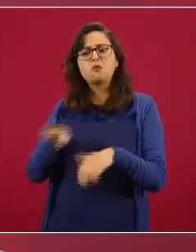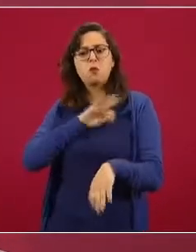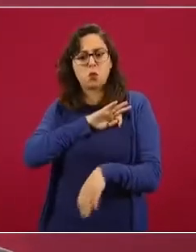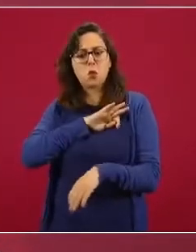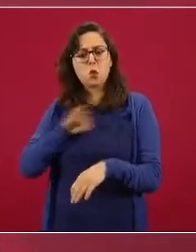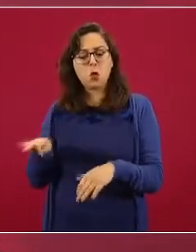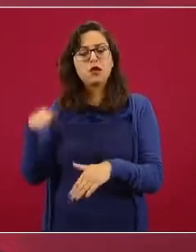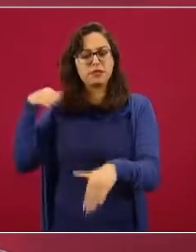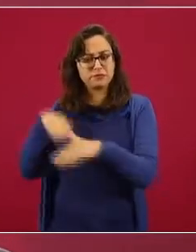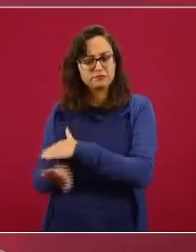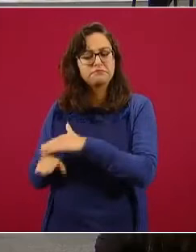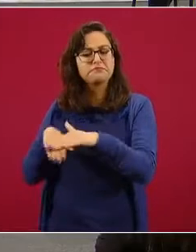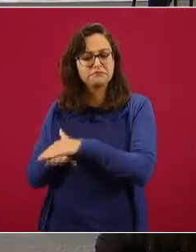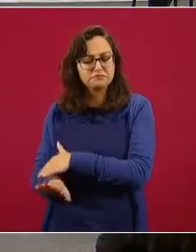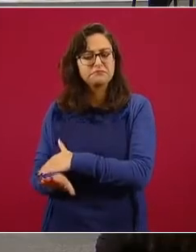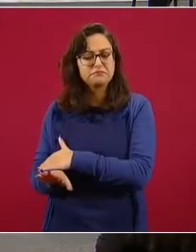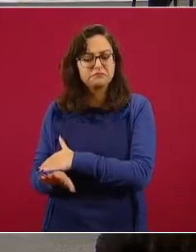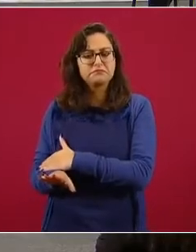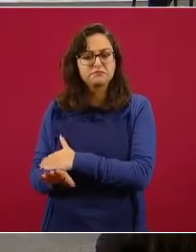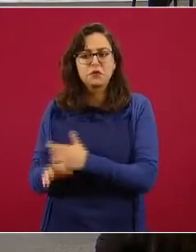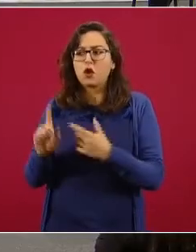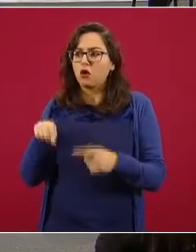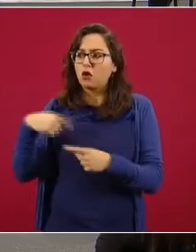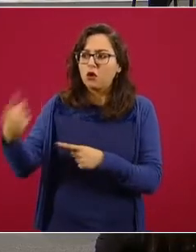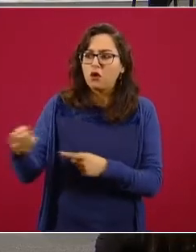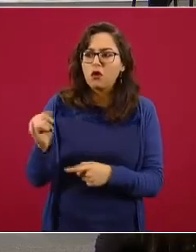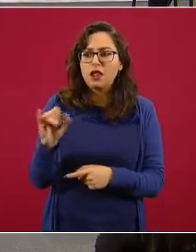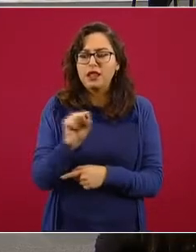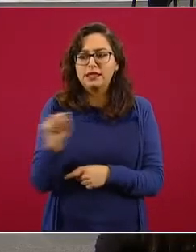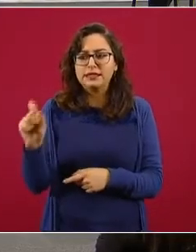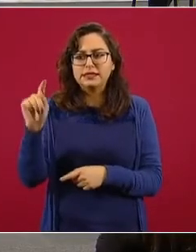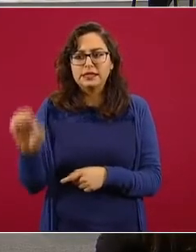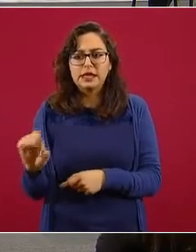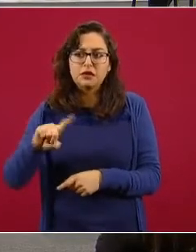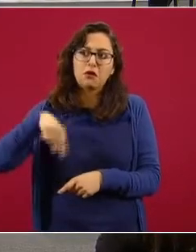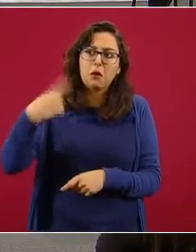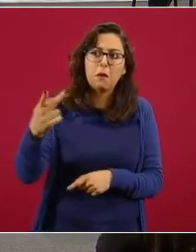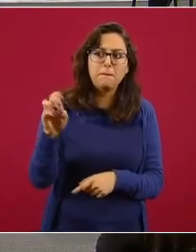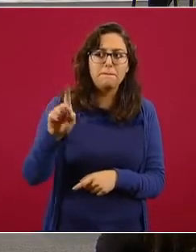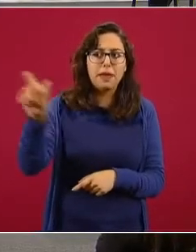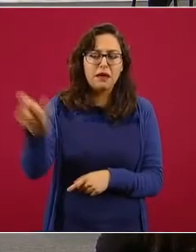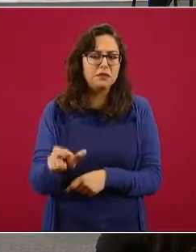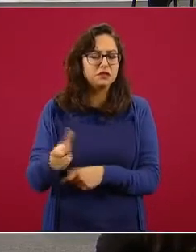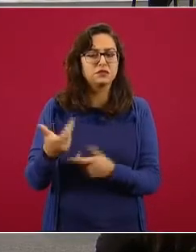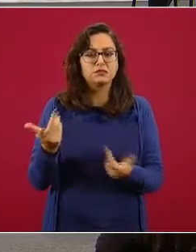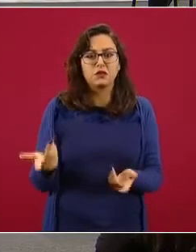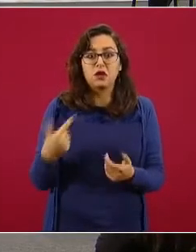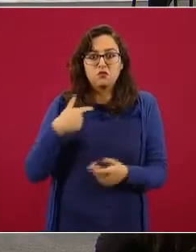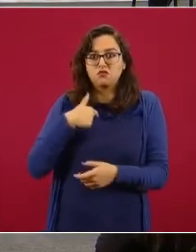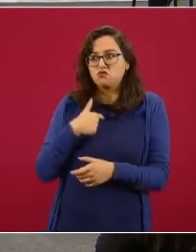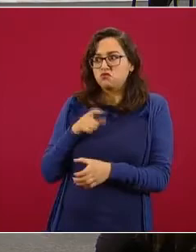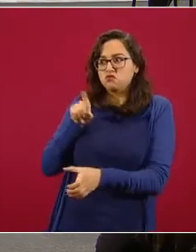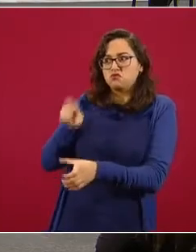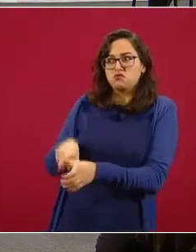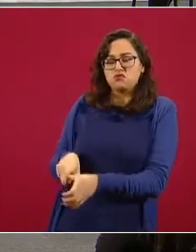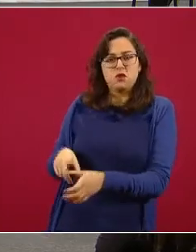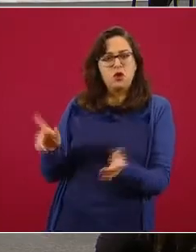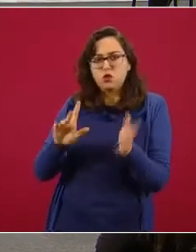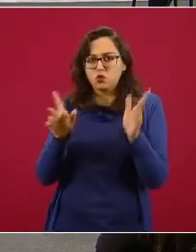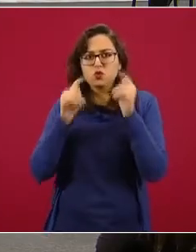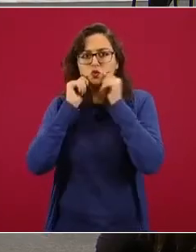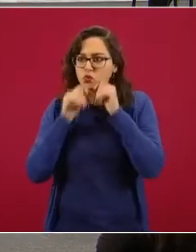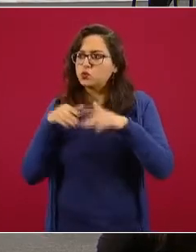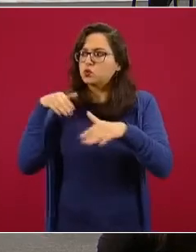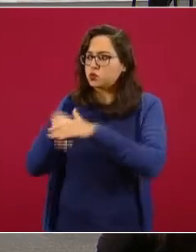ISSSTE, o Pemex, cualquiera de las instituciones, para responder a la emergencia. Eso desde abril lo tenemos, pero hemos